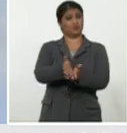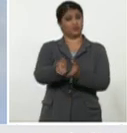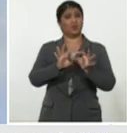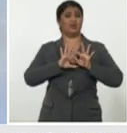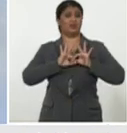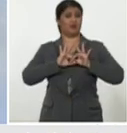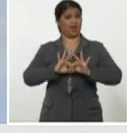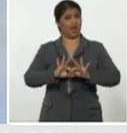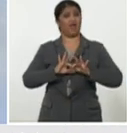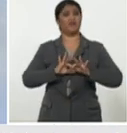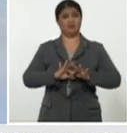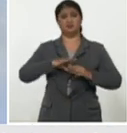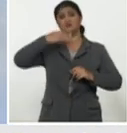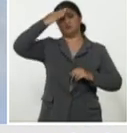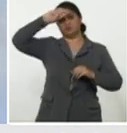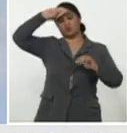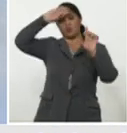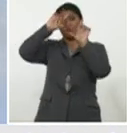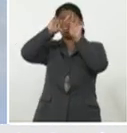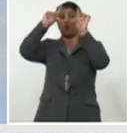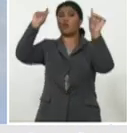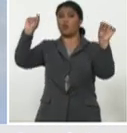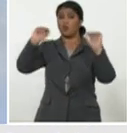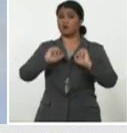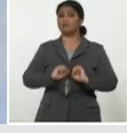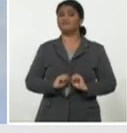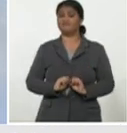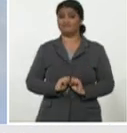trabajando. De estos